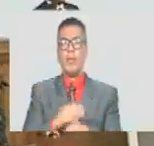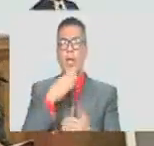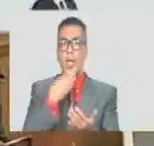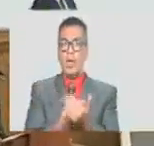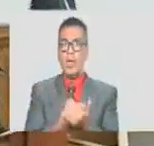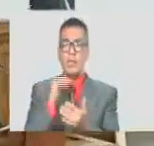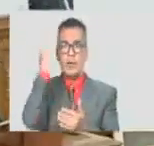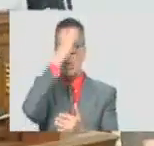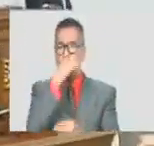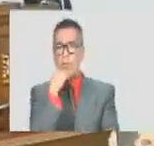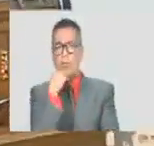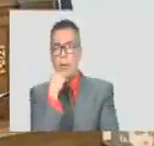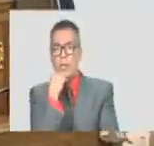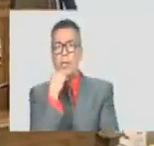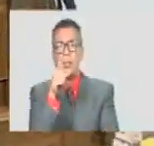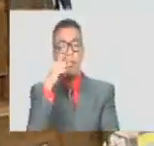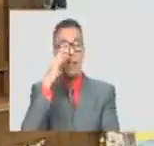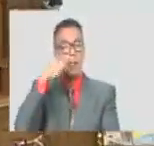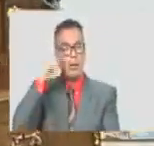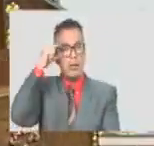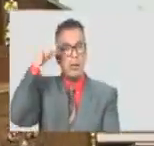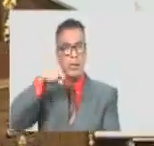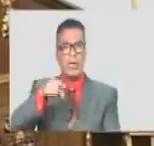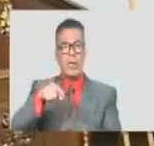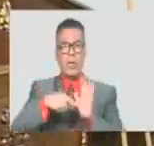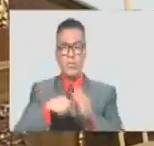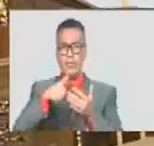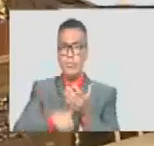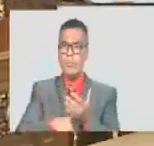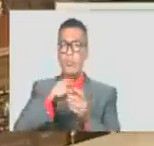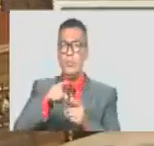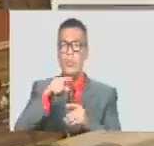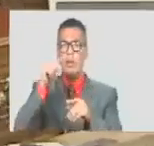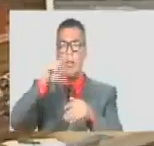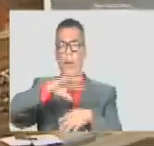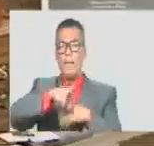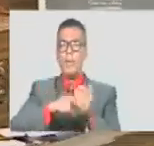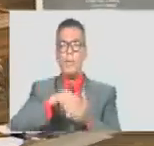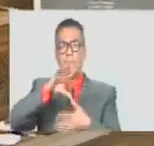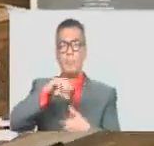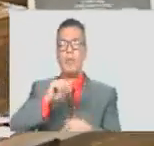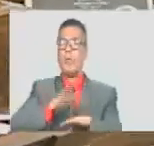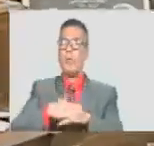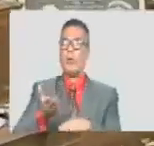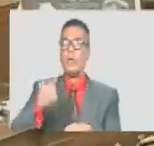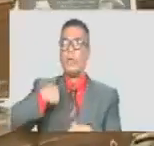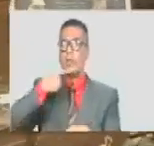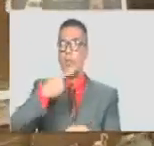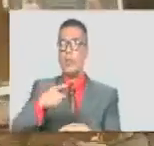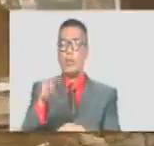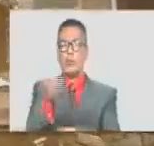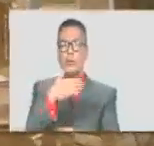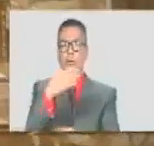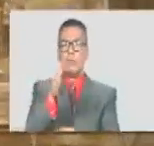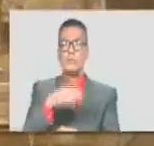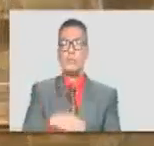Gracias a Miranda, hoy tenemos identidad indoamericana, porque nos dio nuestra